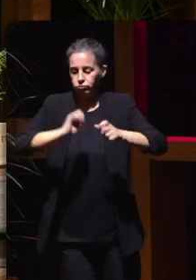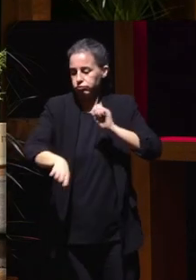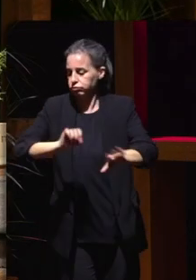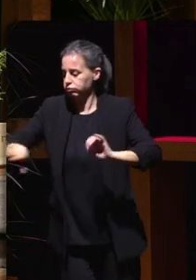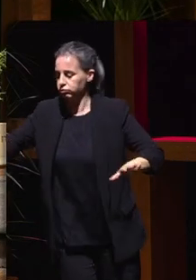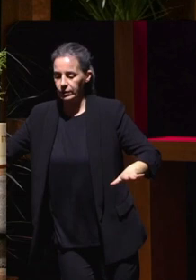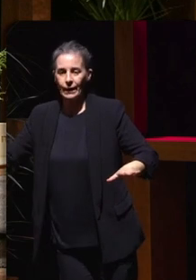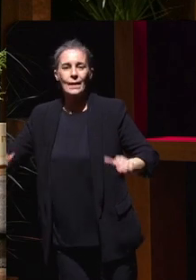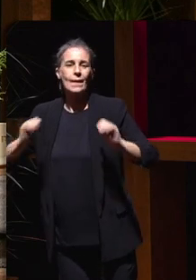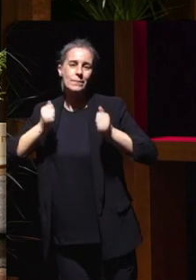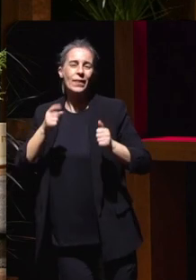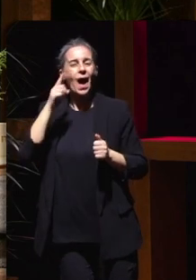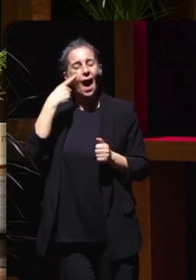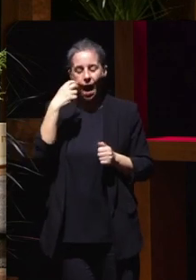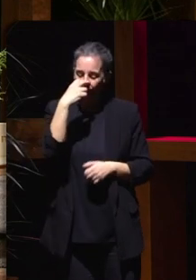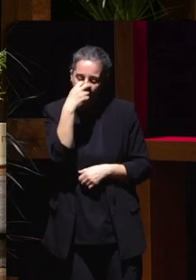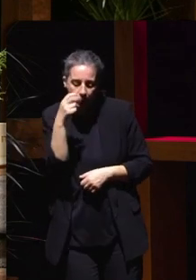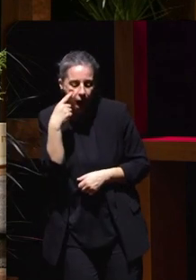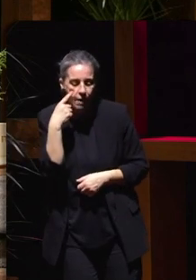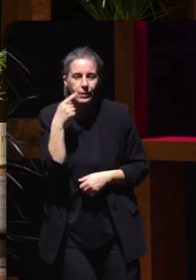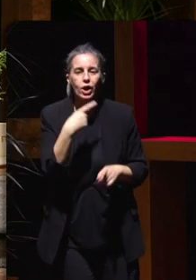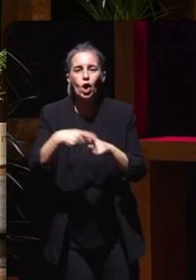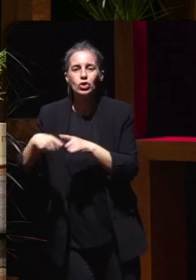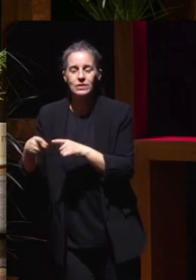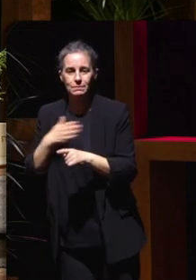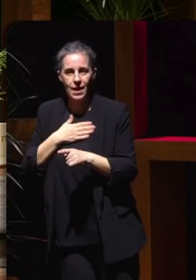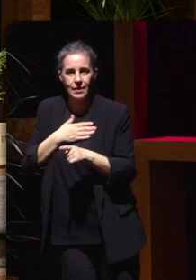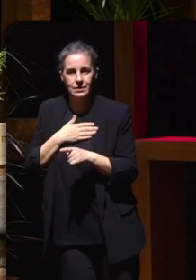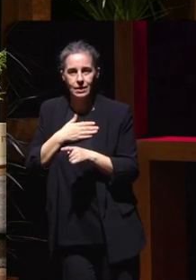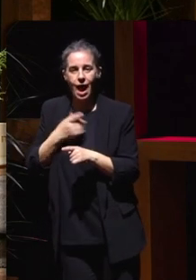quería saber si la becaria llevaba condones